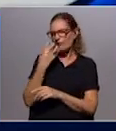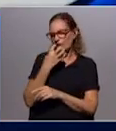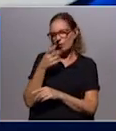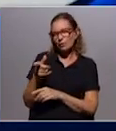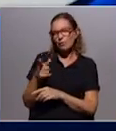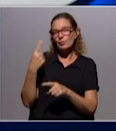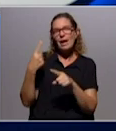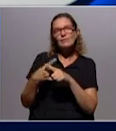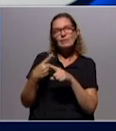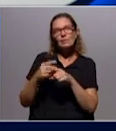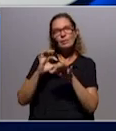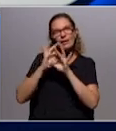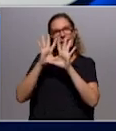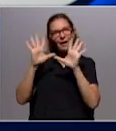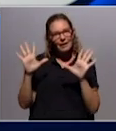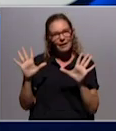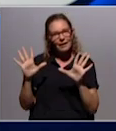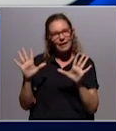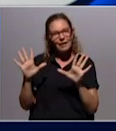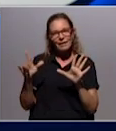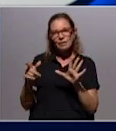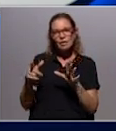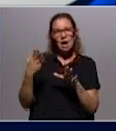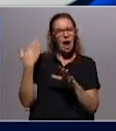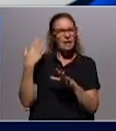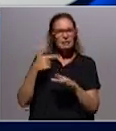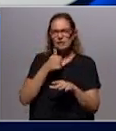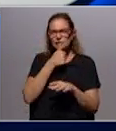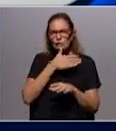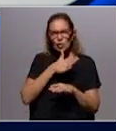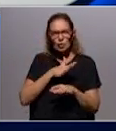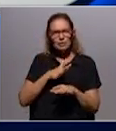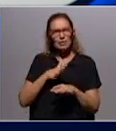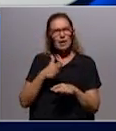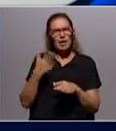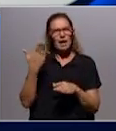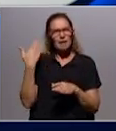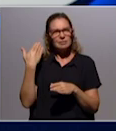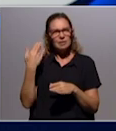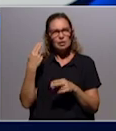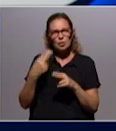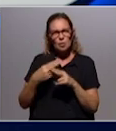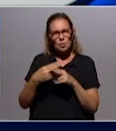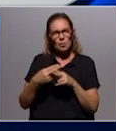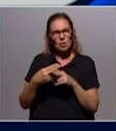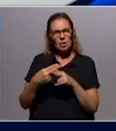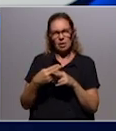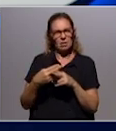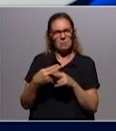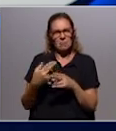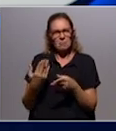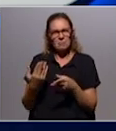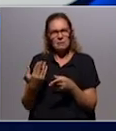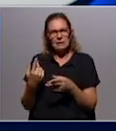mucha transparencia nunca nadie en la historia en la intendencia de montevideo hackeo la cuenta de la contribución para bajarse la contribución